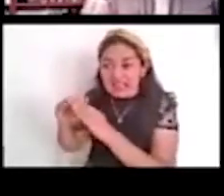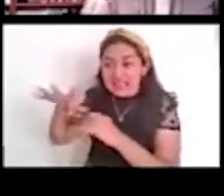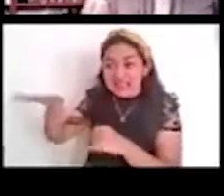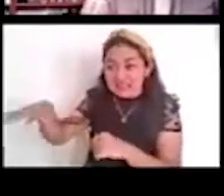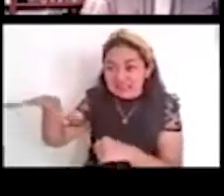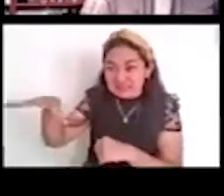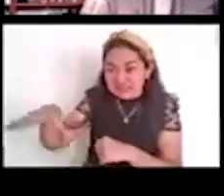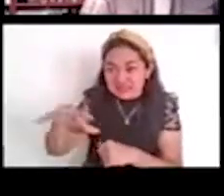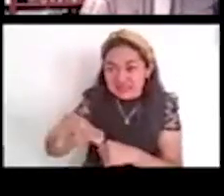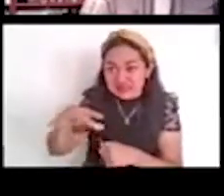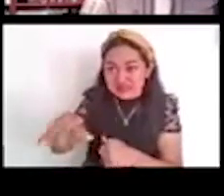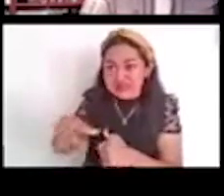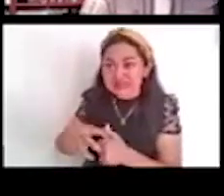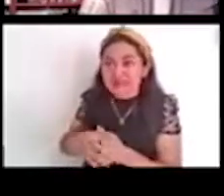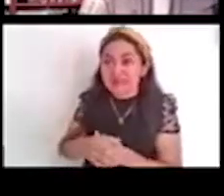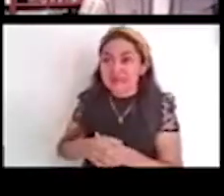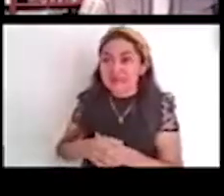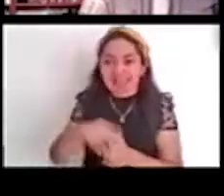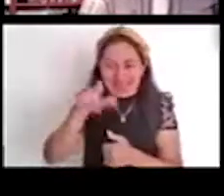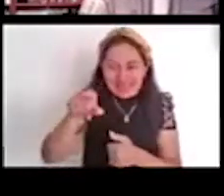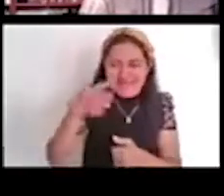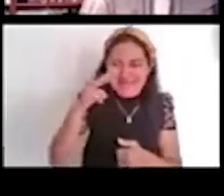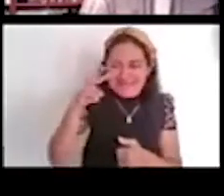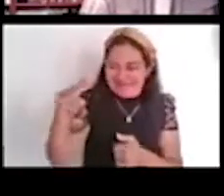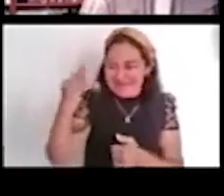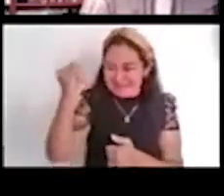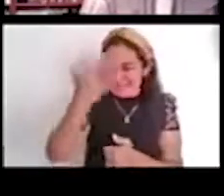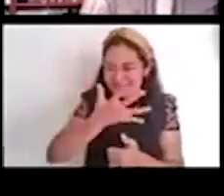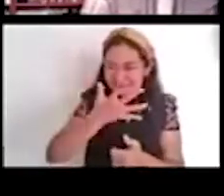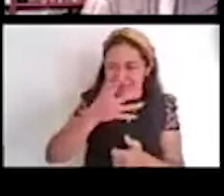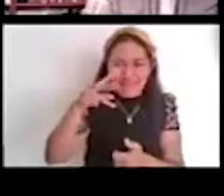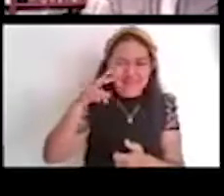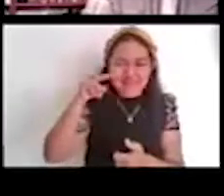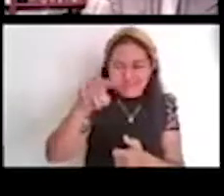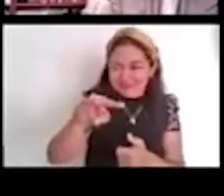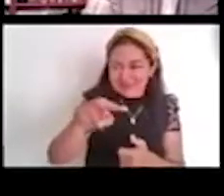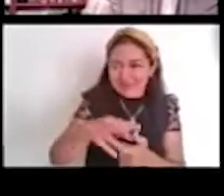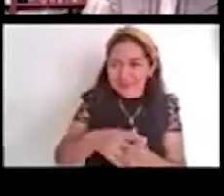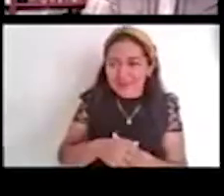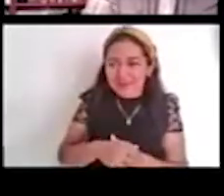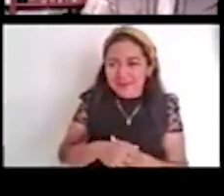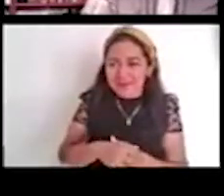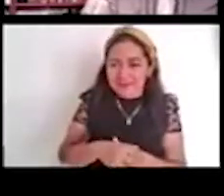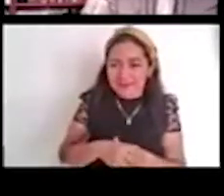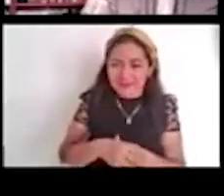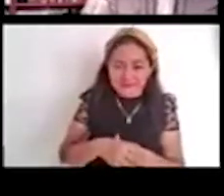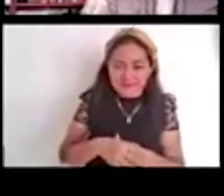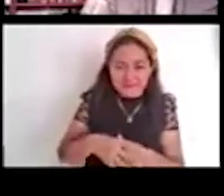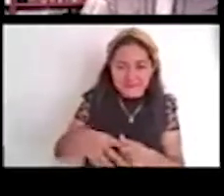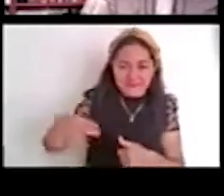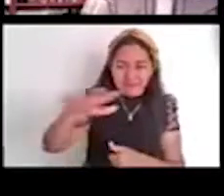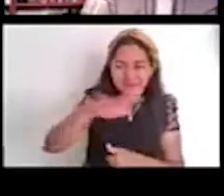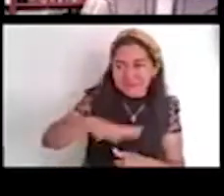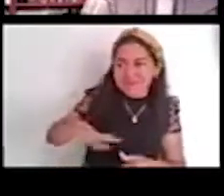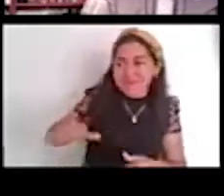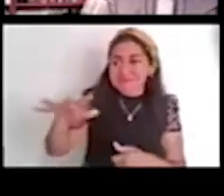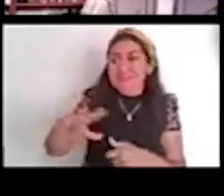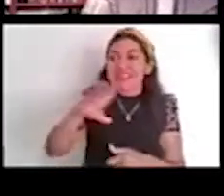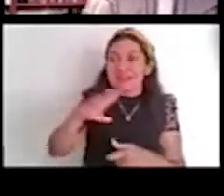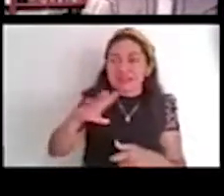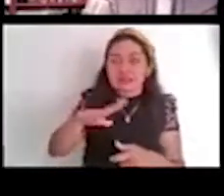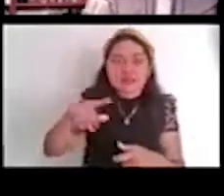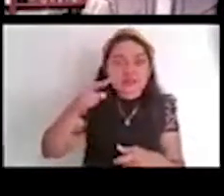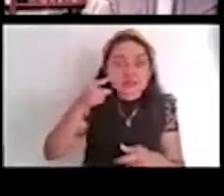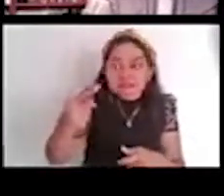México. Esta imagen de National Geographic, digo, editada digitalmente por el DOC, nos ilustra muy claramente cuál es